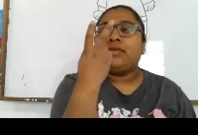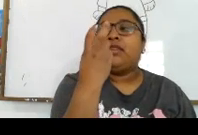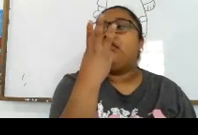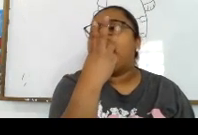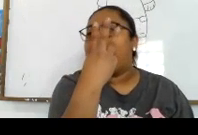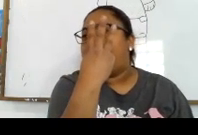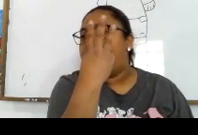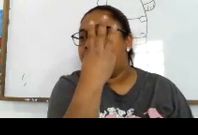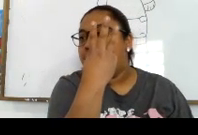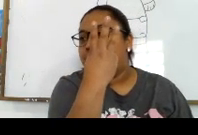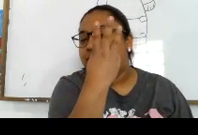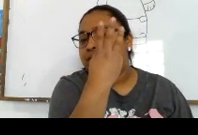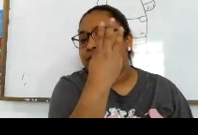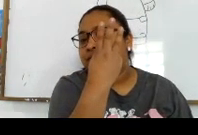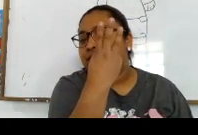W